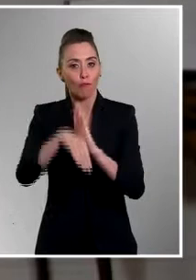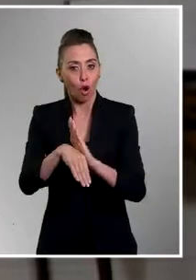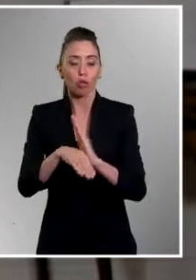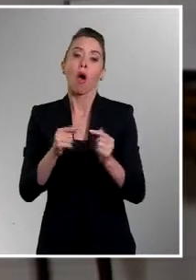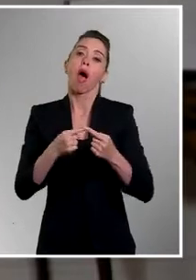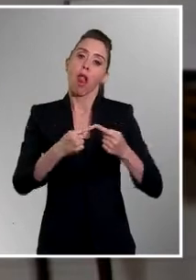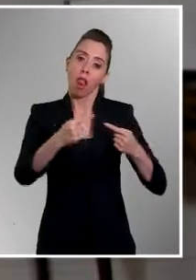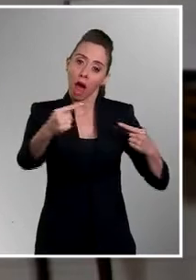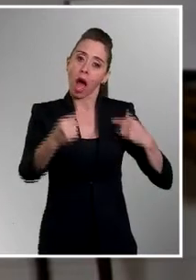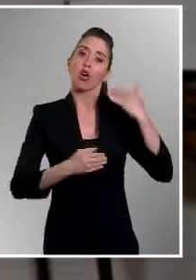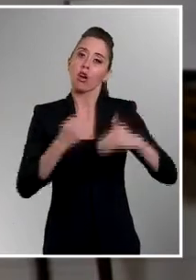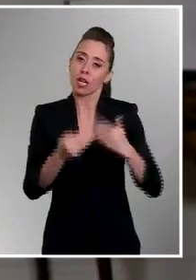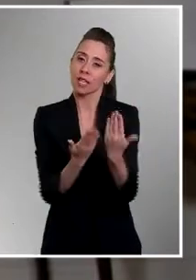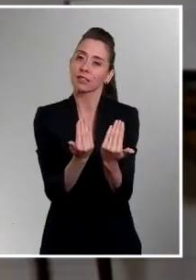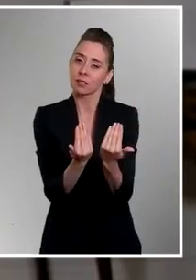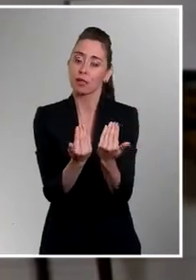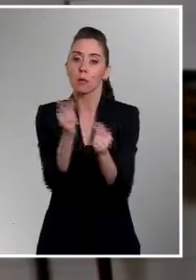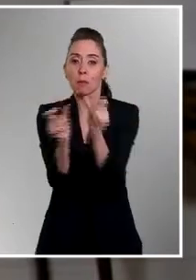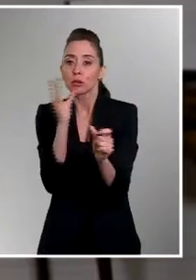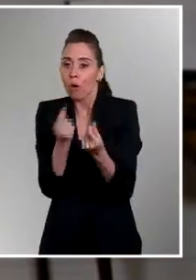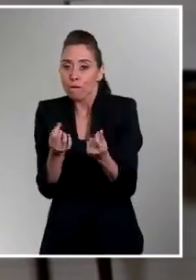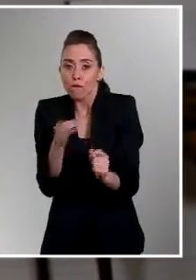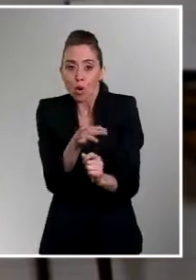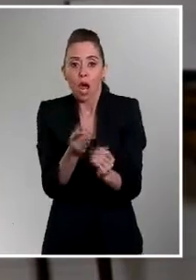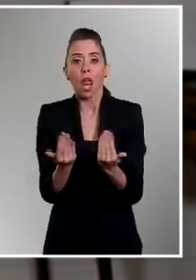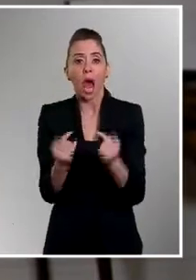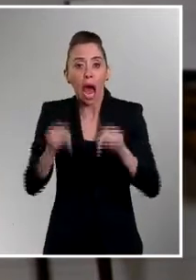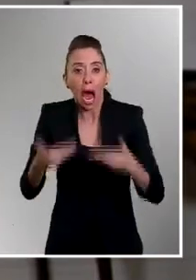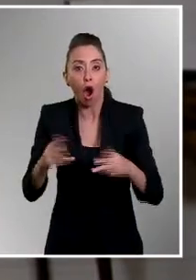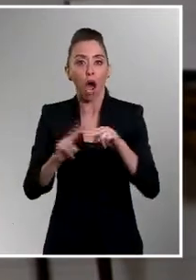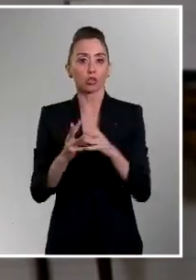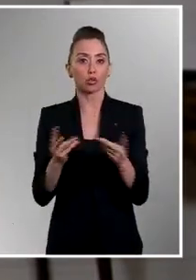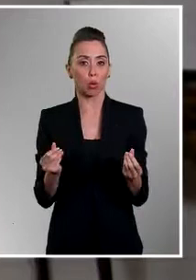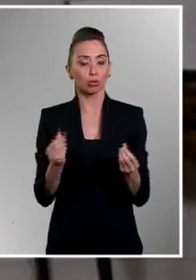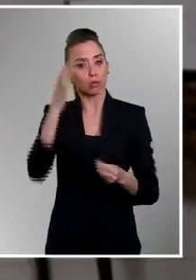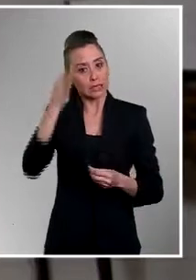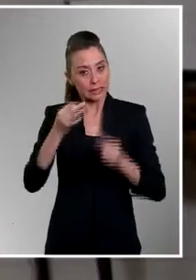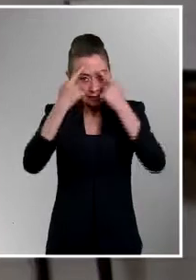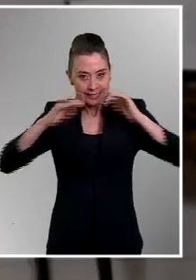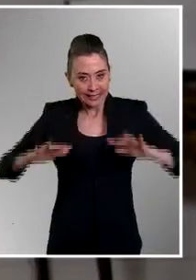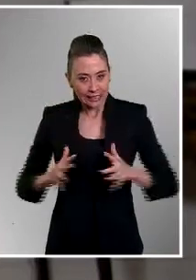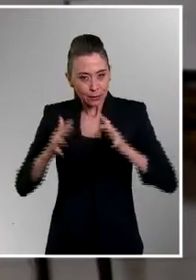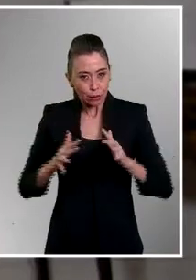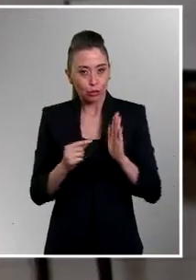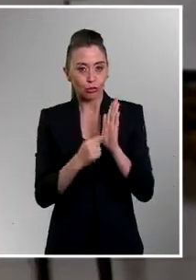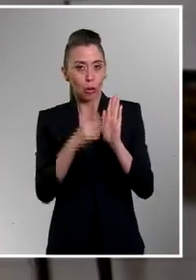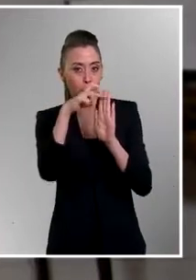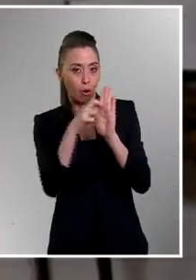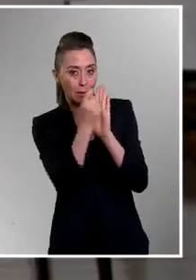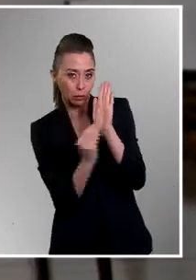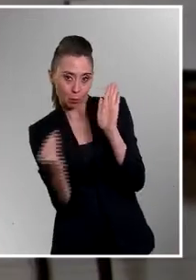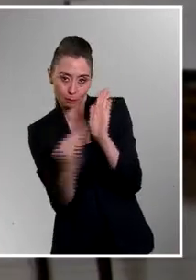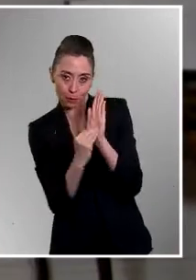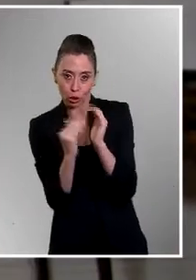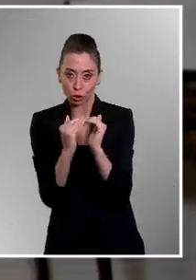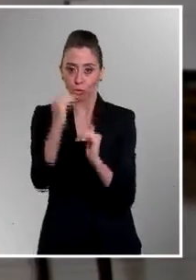proceso largo y necesario pero los más vulnerables necesitan soluciones ahora por eso he decidido hacer una especial en este presupuesto para